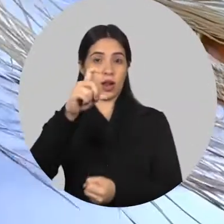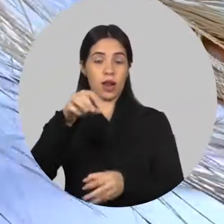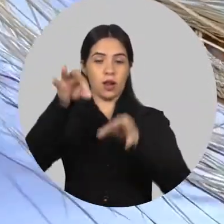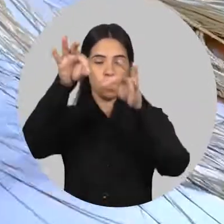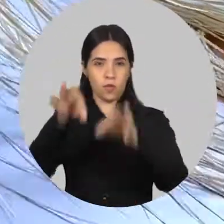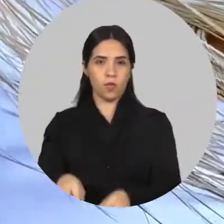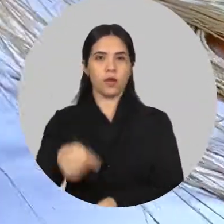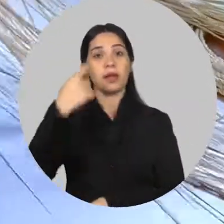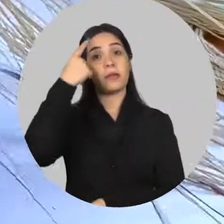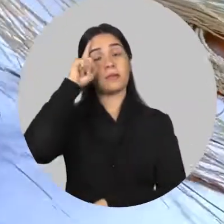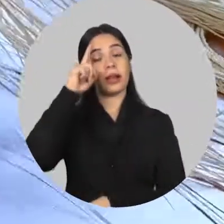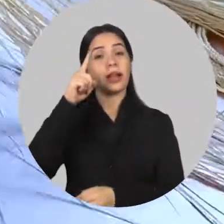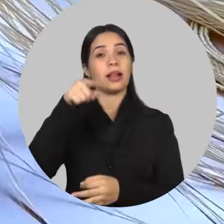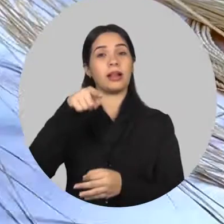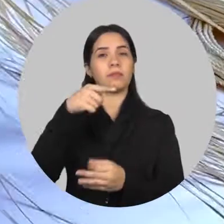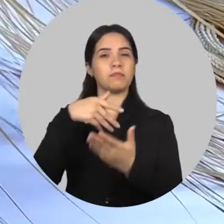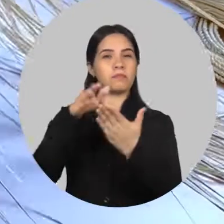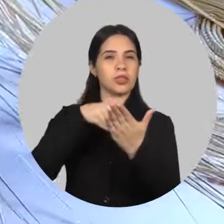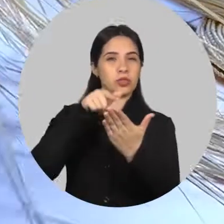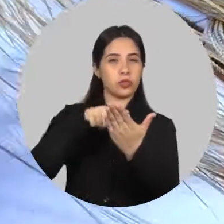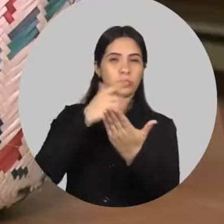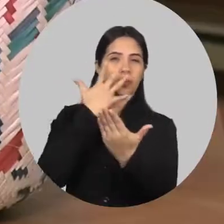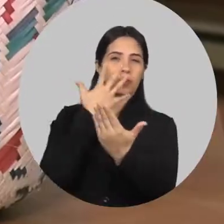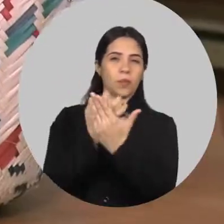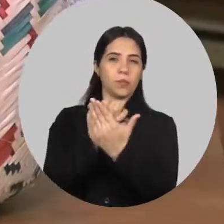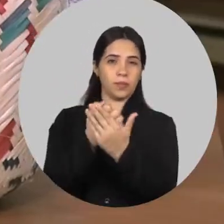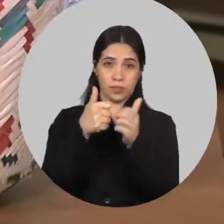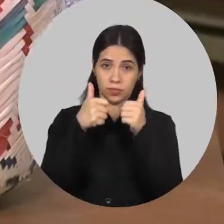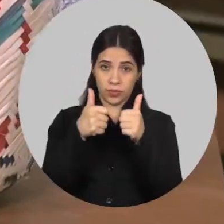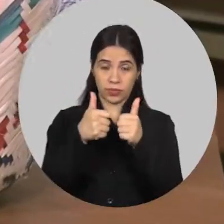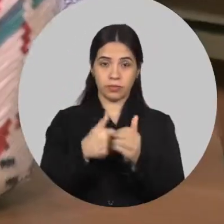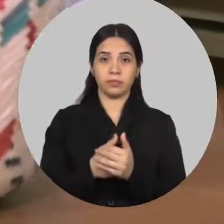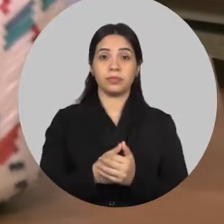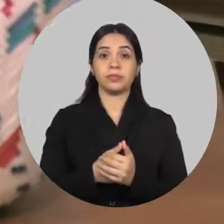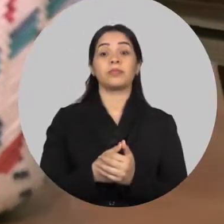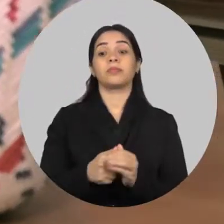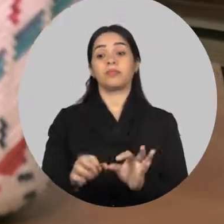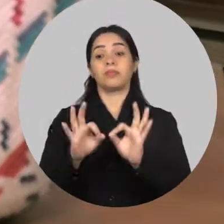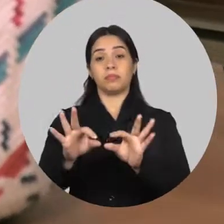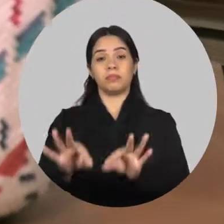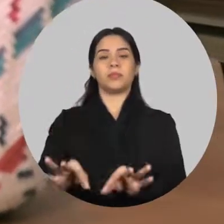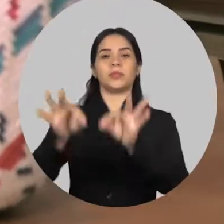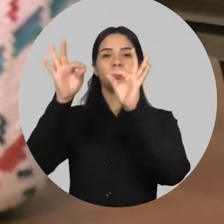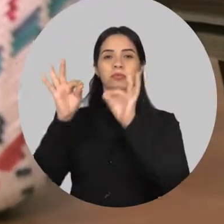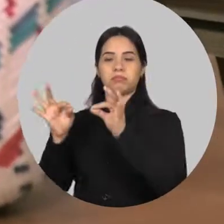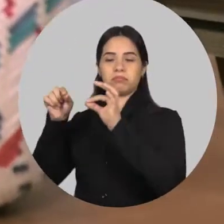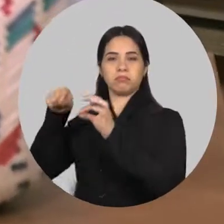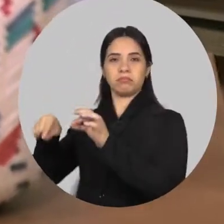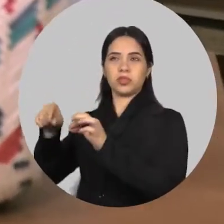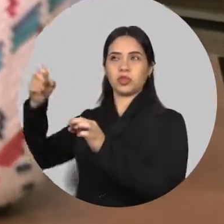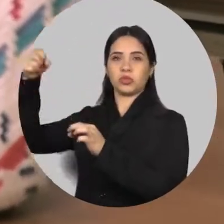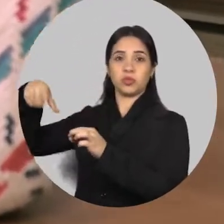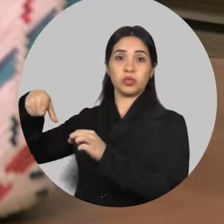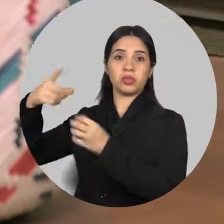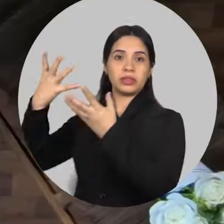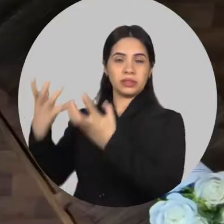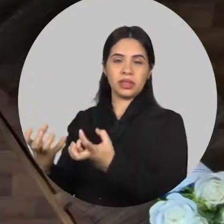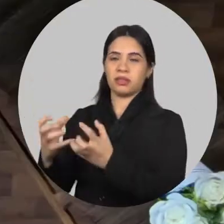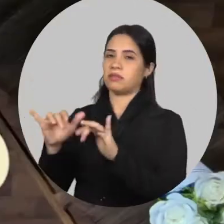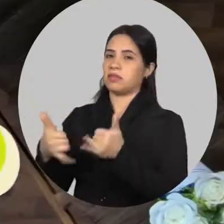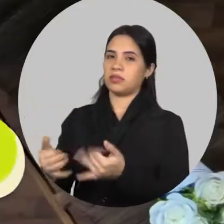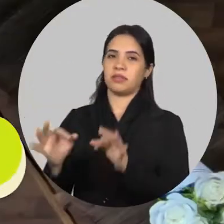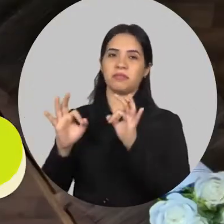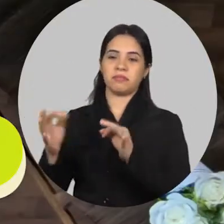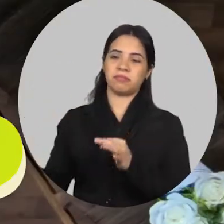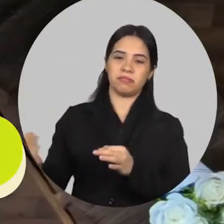pintura por el carandal. Y eso luego deja secar y ya puede tejer.